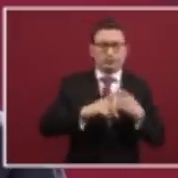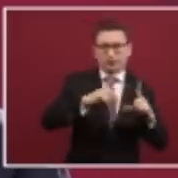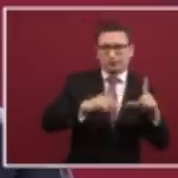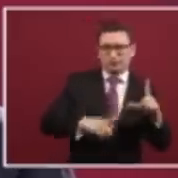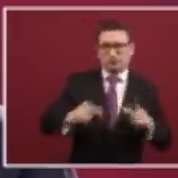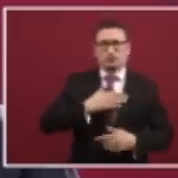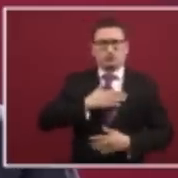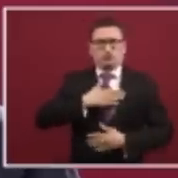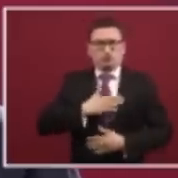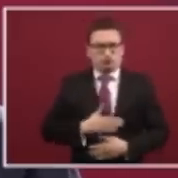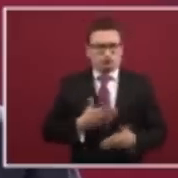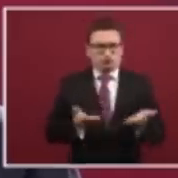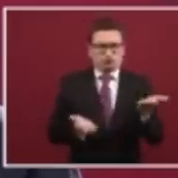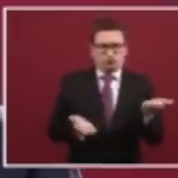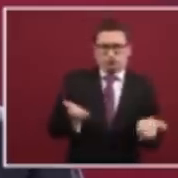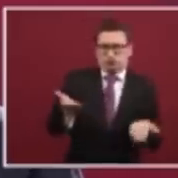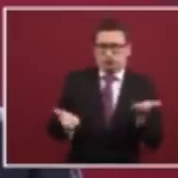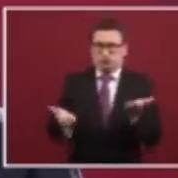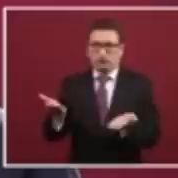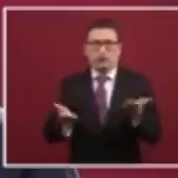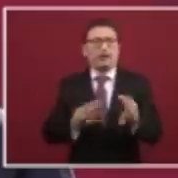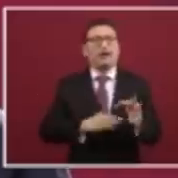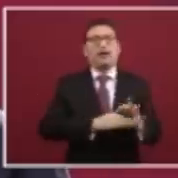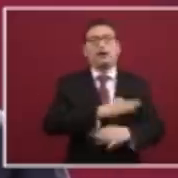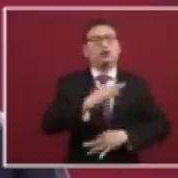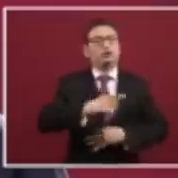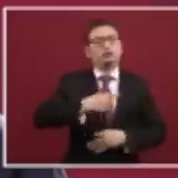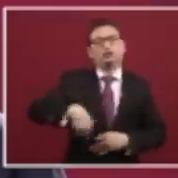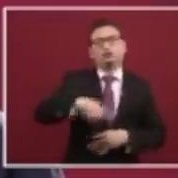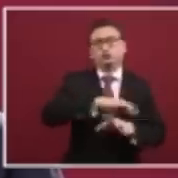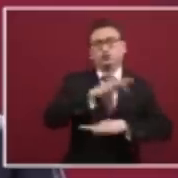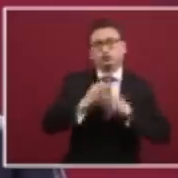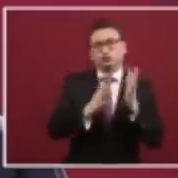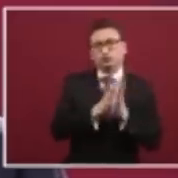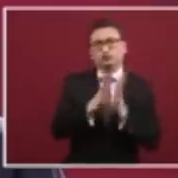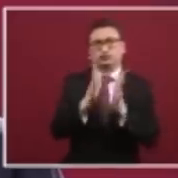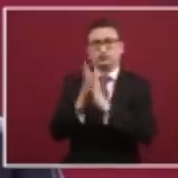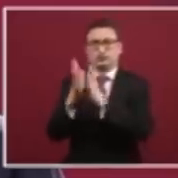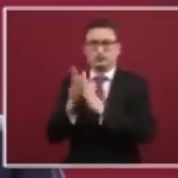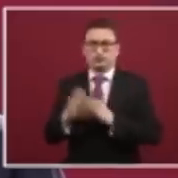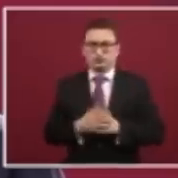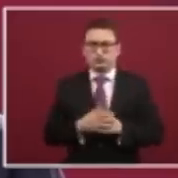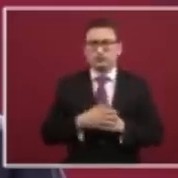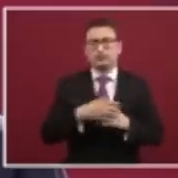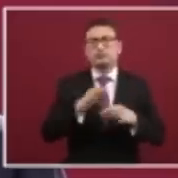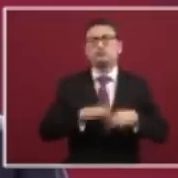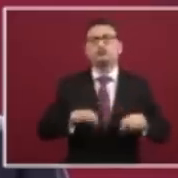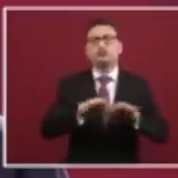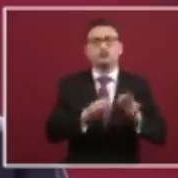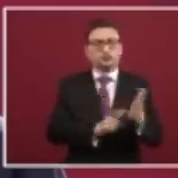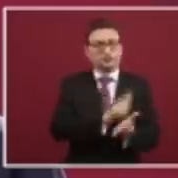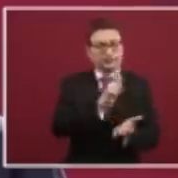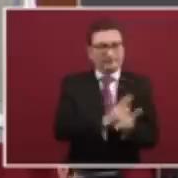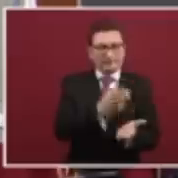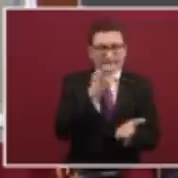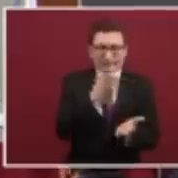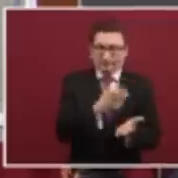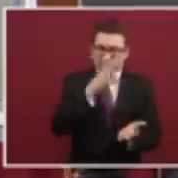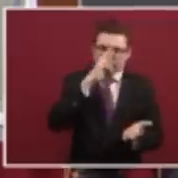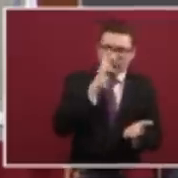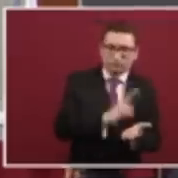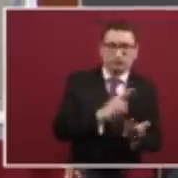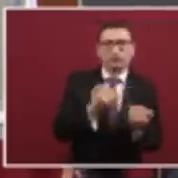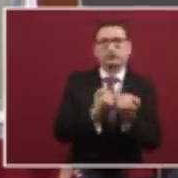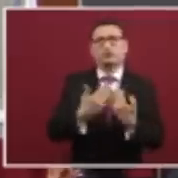tiene que considerar que todos tenemos que ser partícipes de una nación que se basa en las leyes y que se basa en la confianza. Y